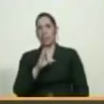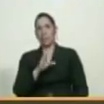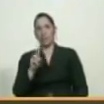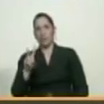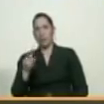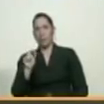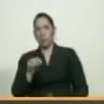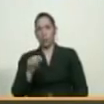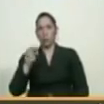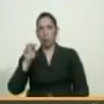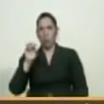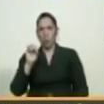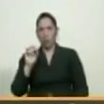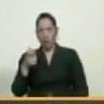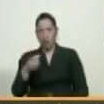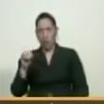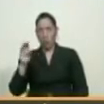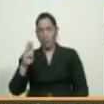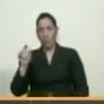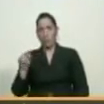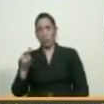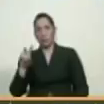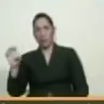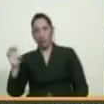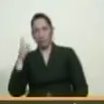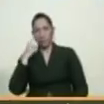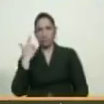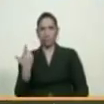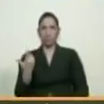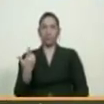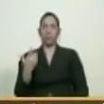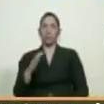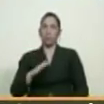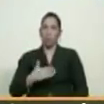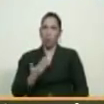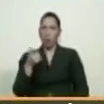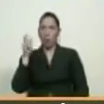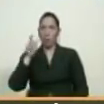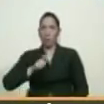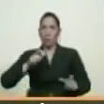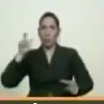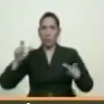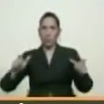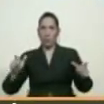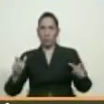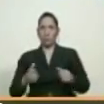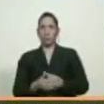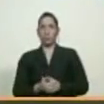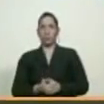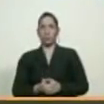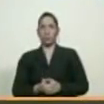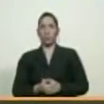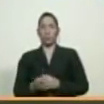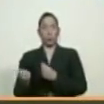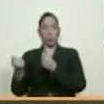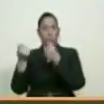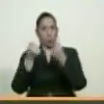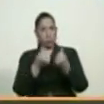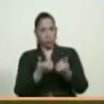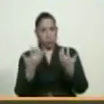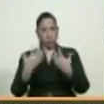www.bcb.gov.be. La referida sección permitirá que el pueblo venezolano, así como el sector financiero y